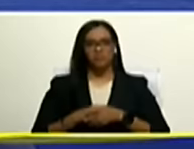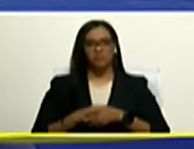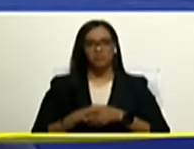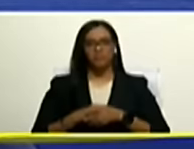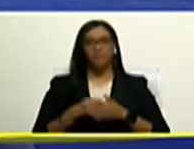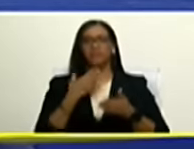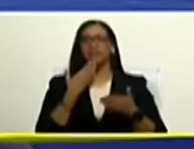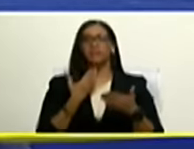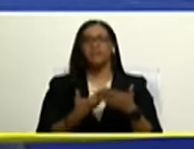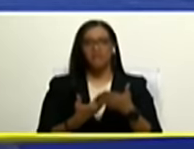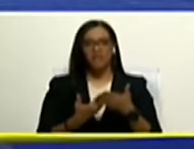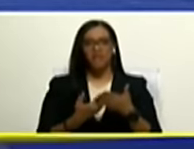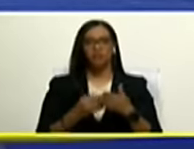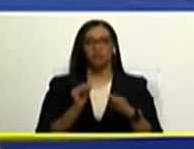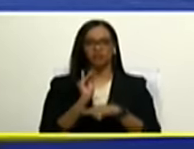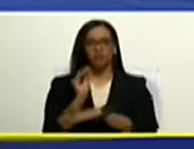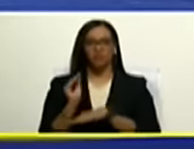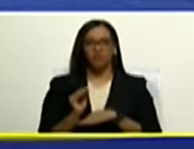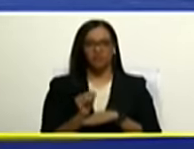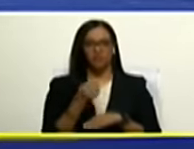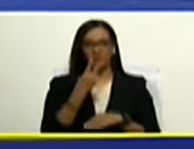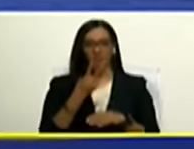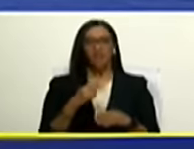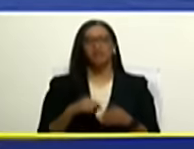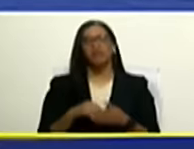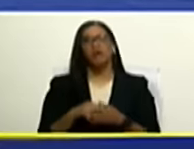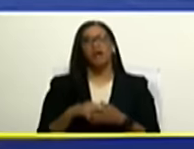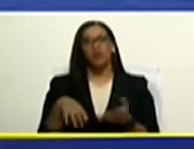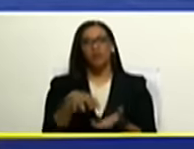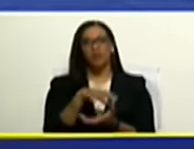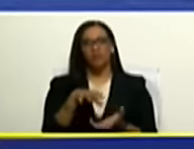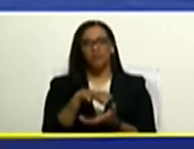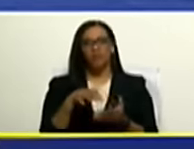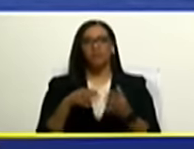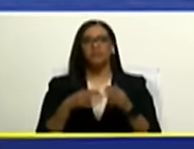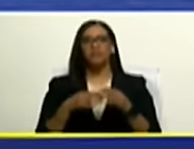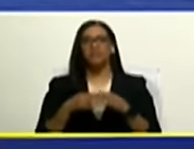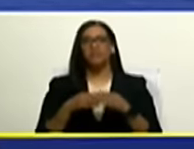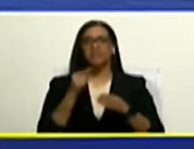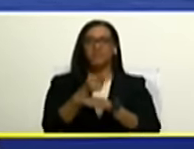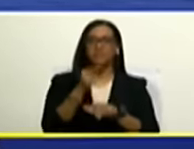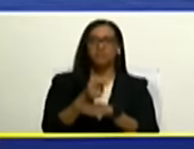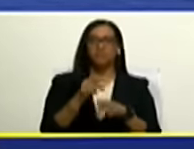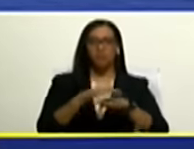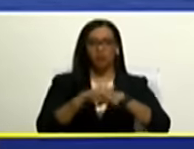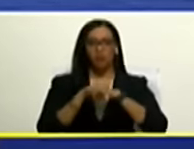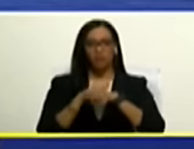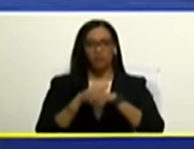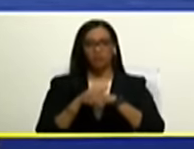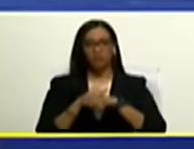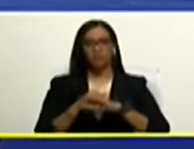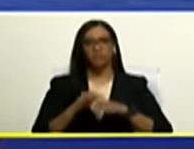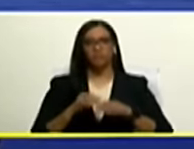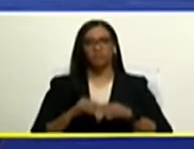pedir su protección frente a las amenazas del Imperio Británico. Graso